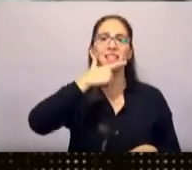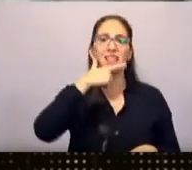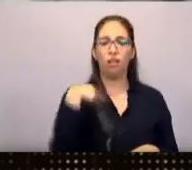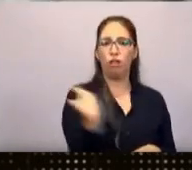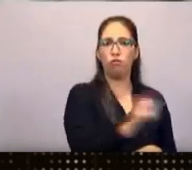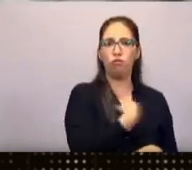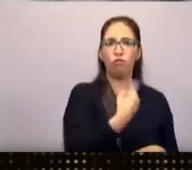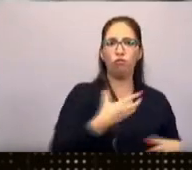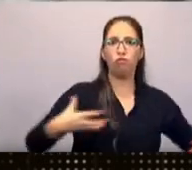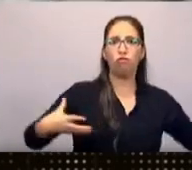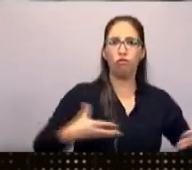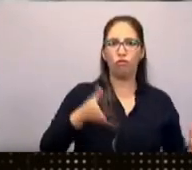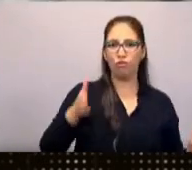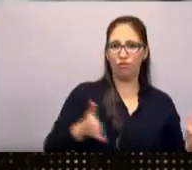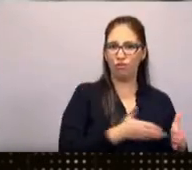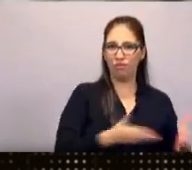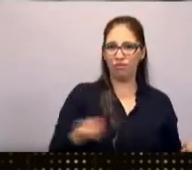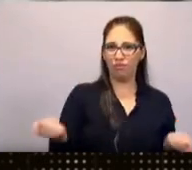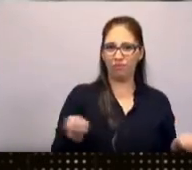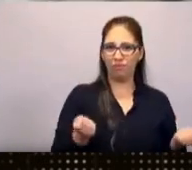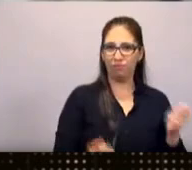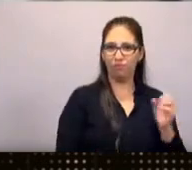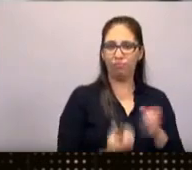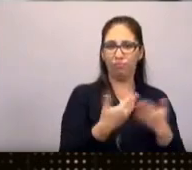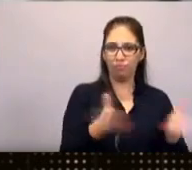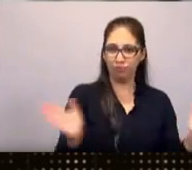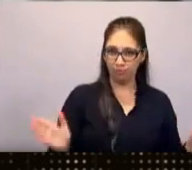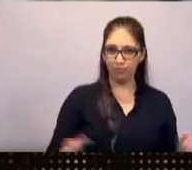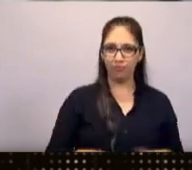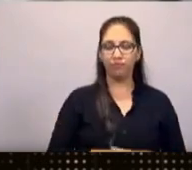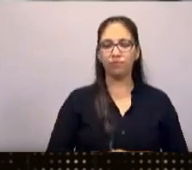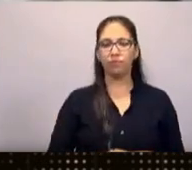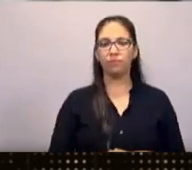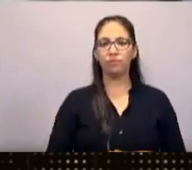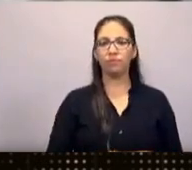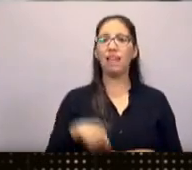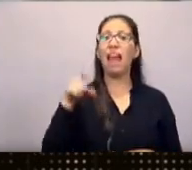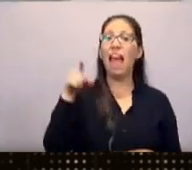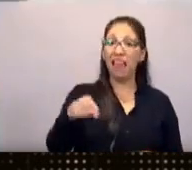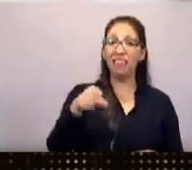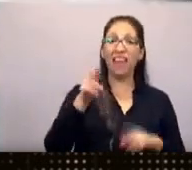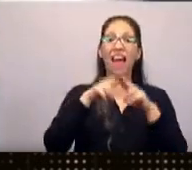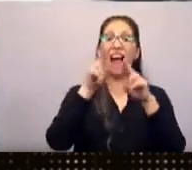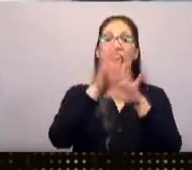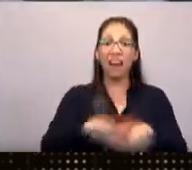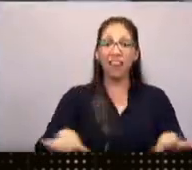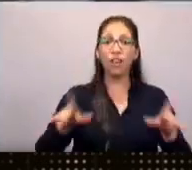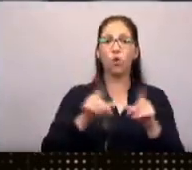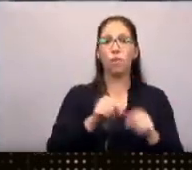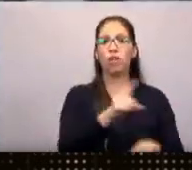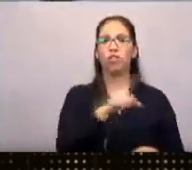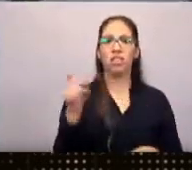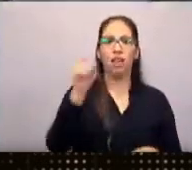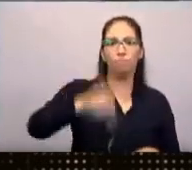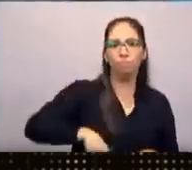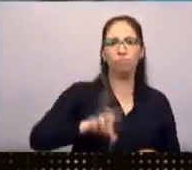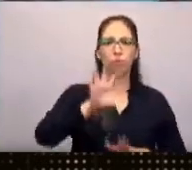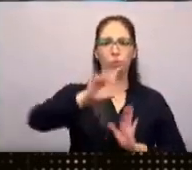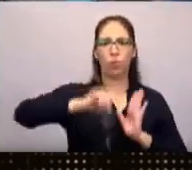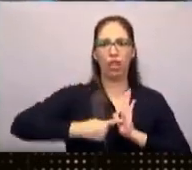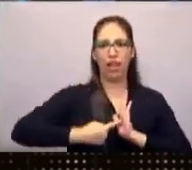que inauguramos y este es el jardín de infantes número 100 de la provincia de